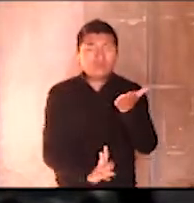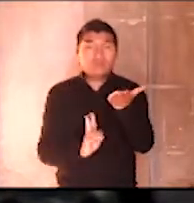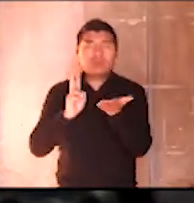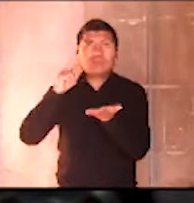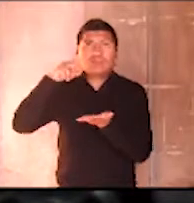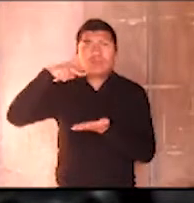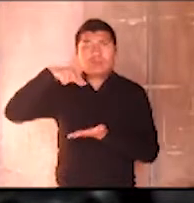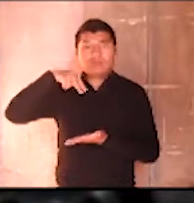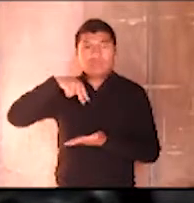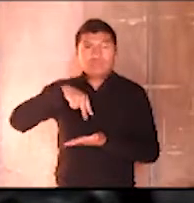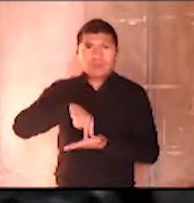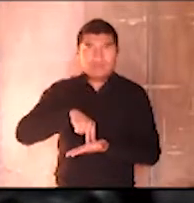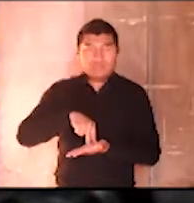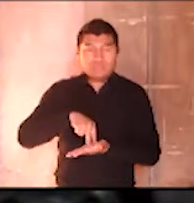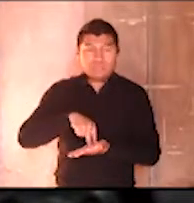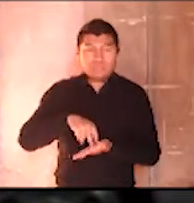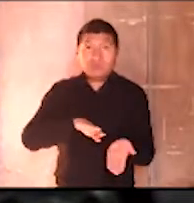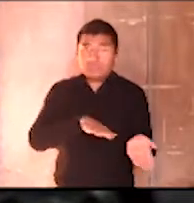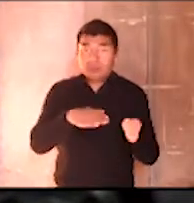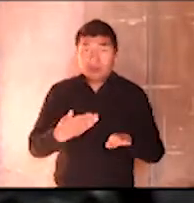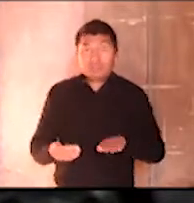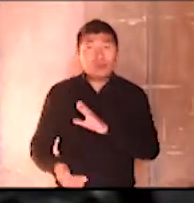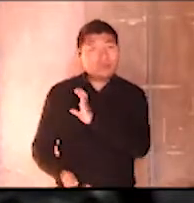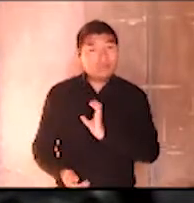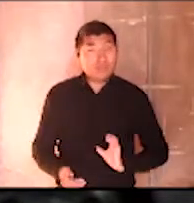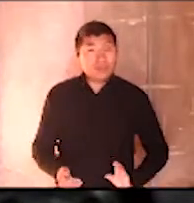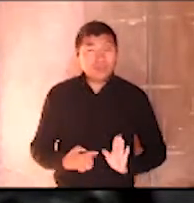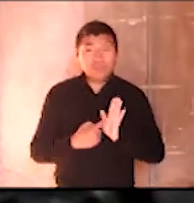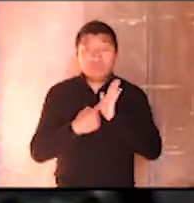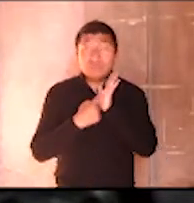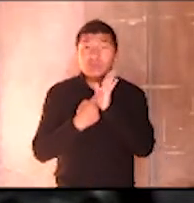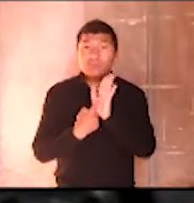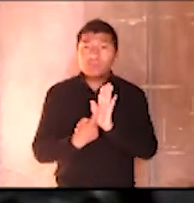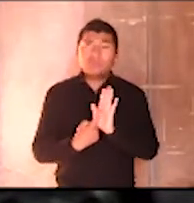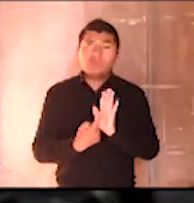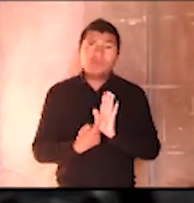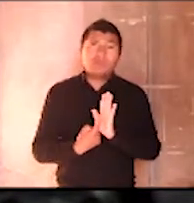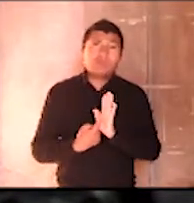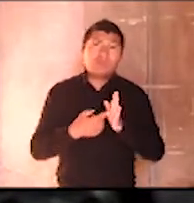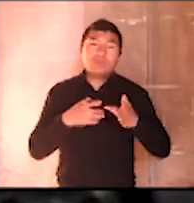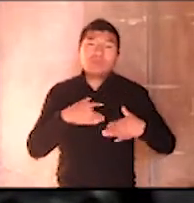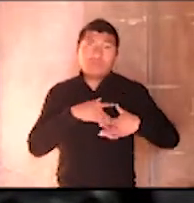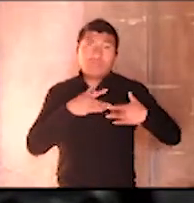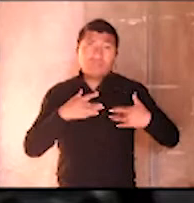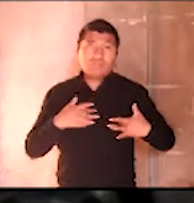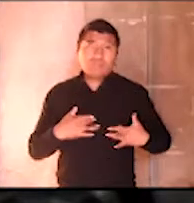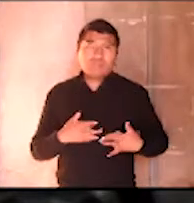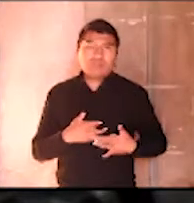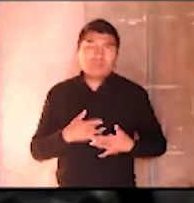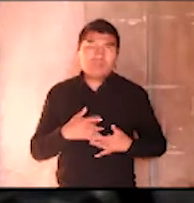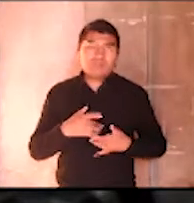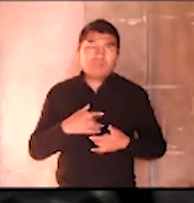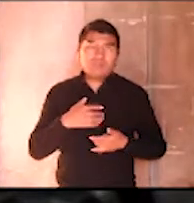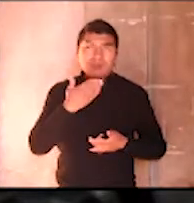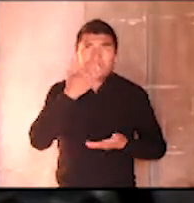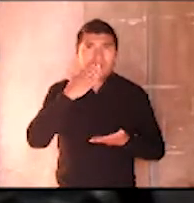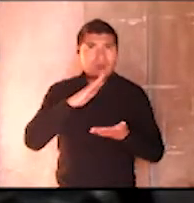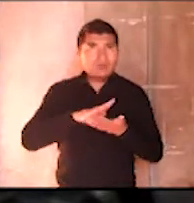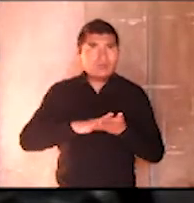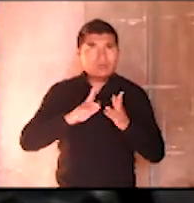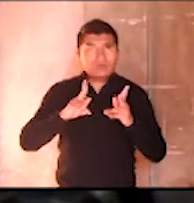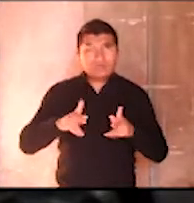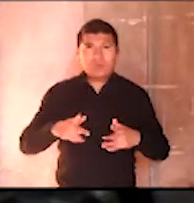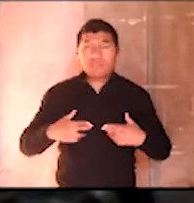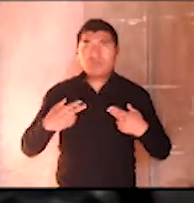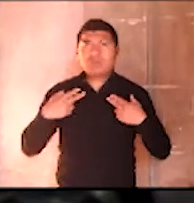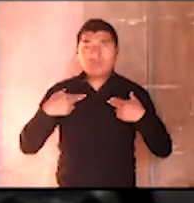resucitará. La muerte de Cristo revela el corazón torcido del ser humano en